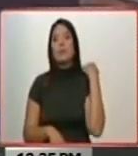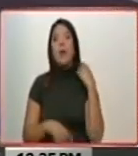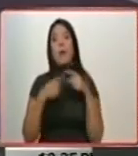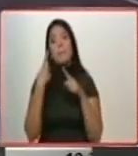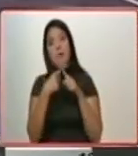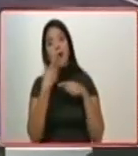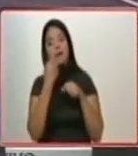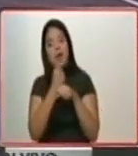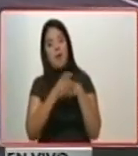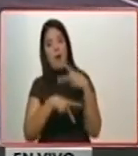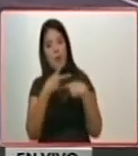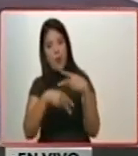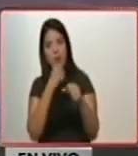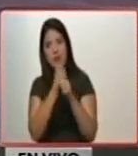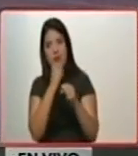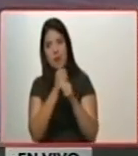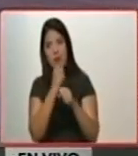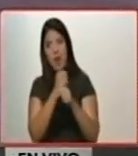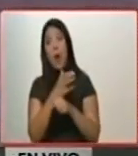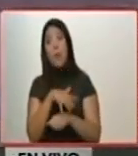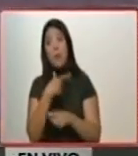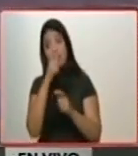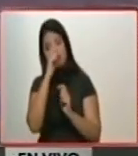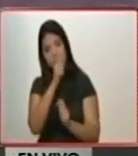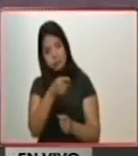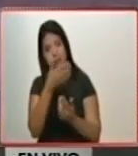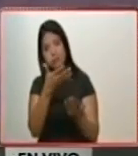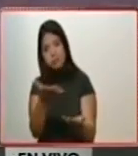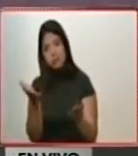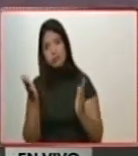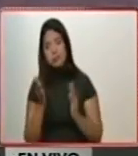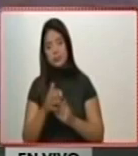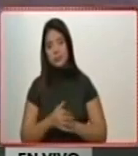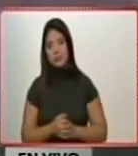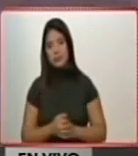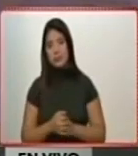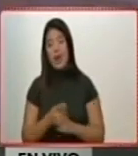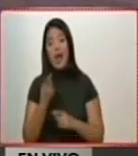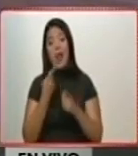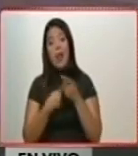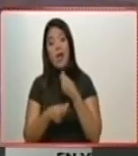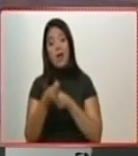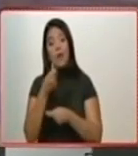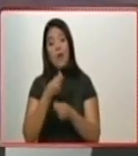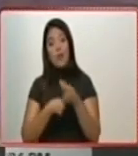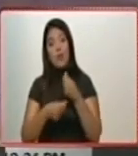socioproductiva, miren, para dignificar la economía